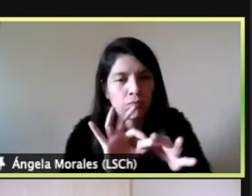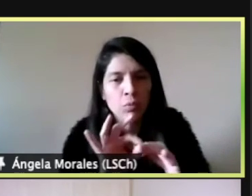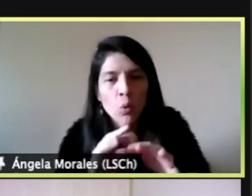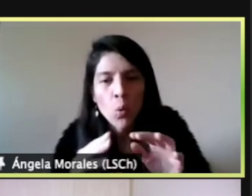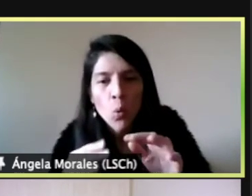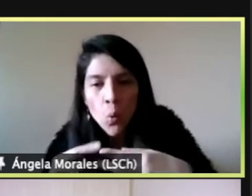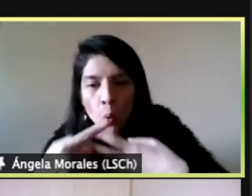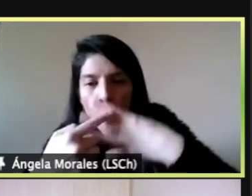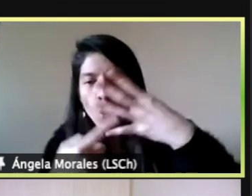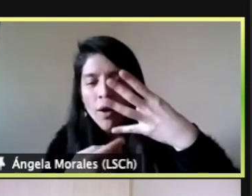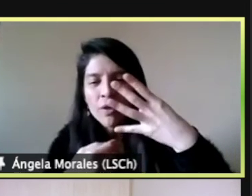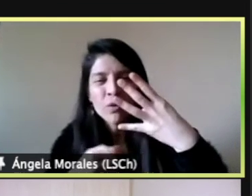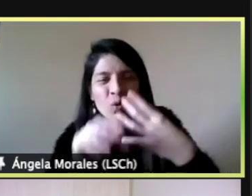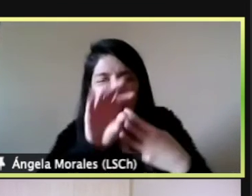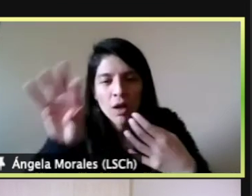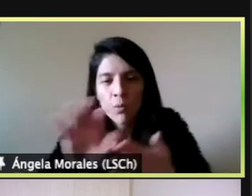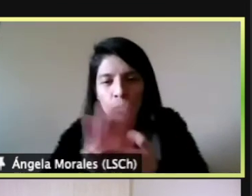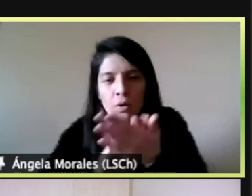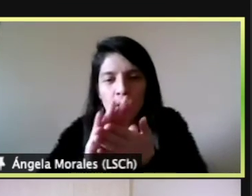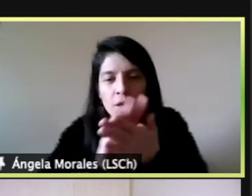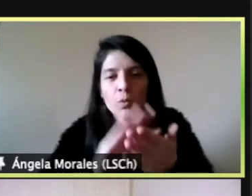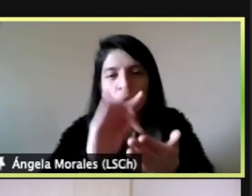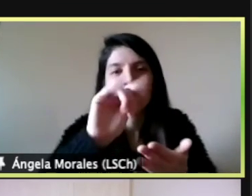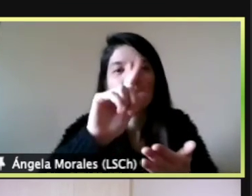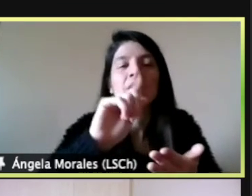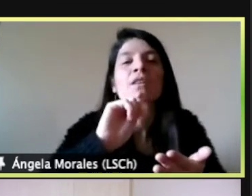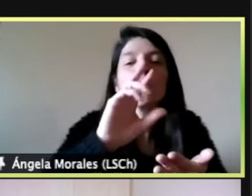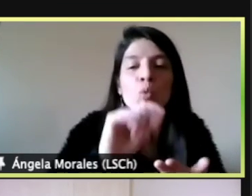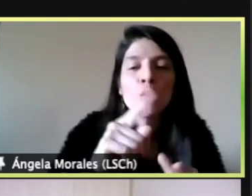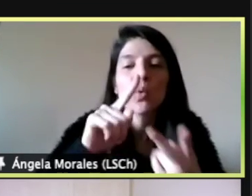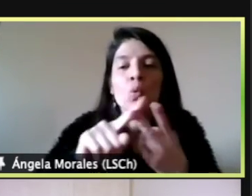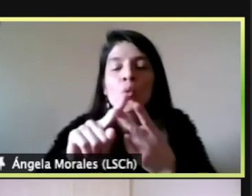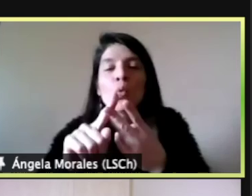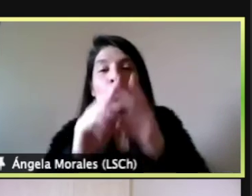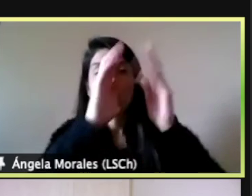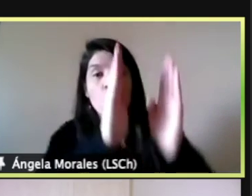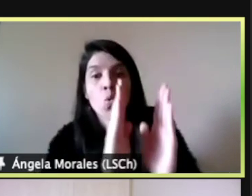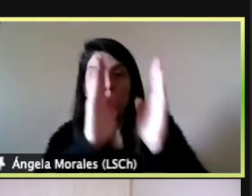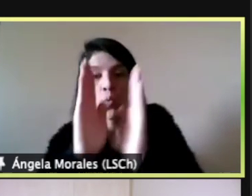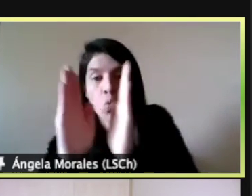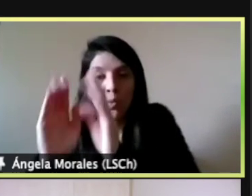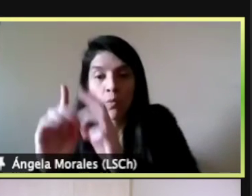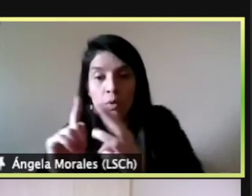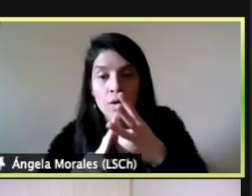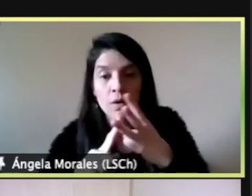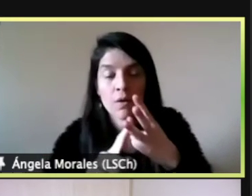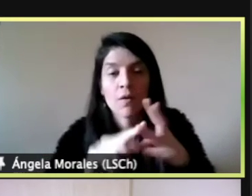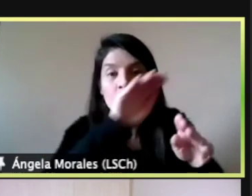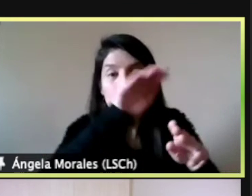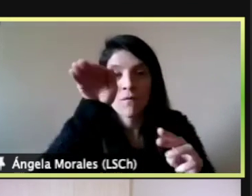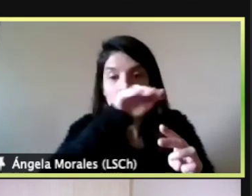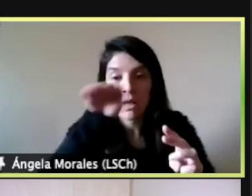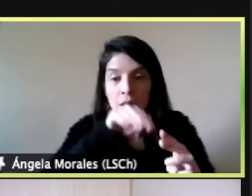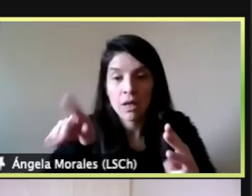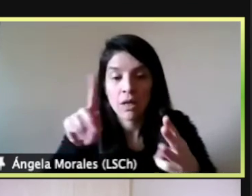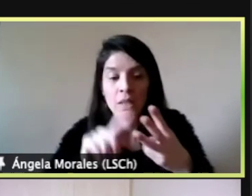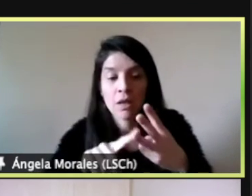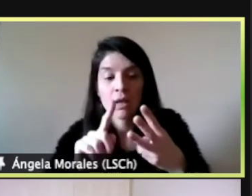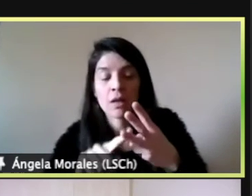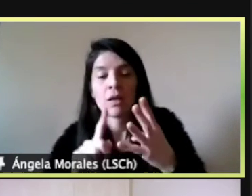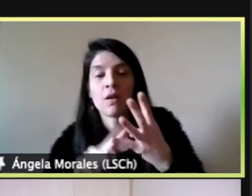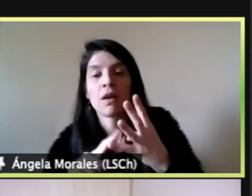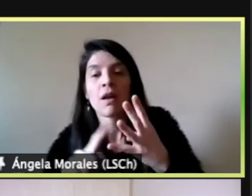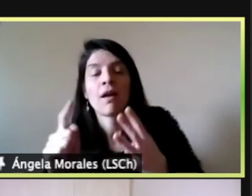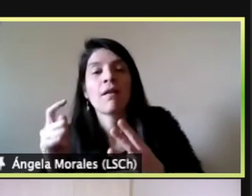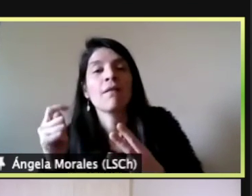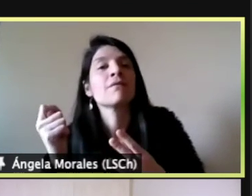los filtros, está el campo de las columnas, está el campo de las filas y el campo de los valores. Entonces